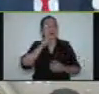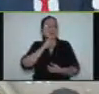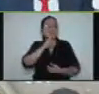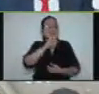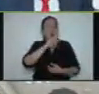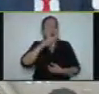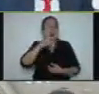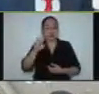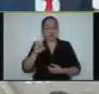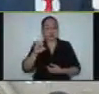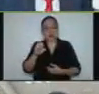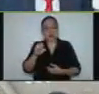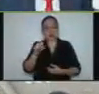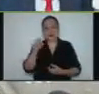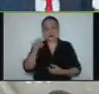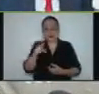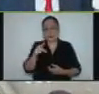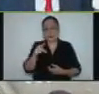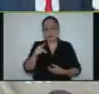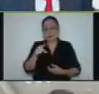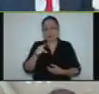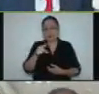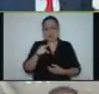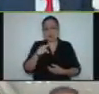posicionamiento, que lo haga suyo